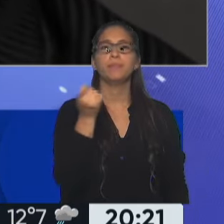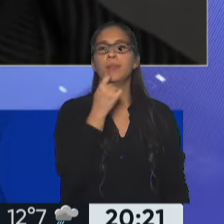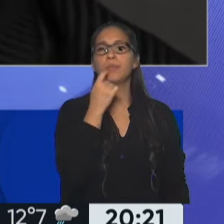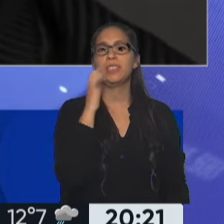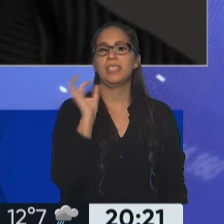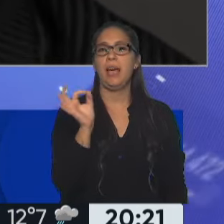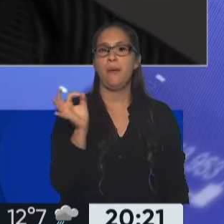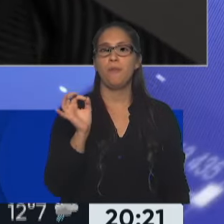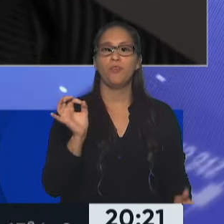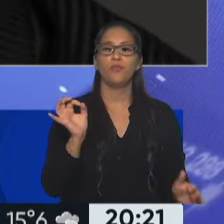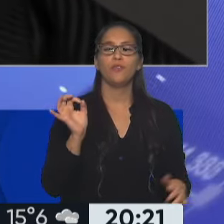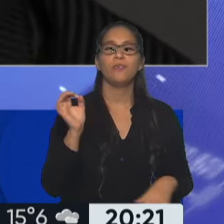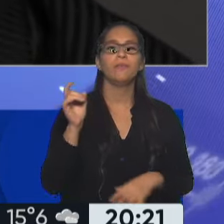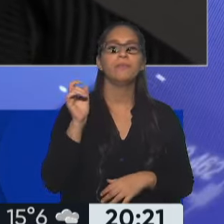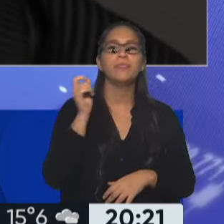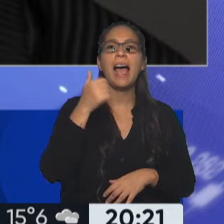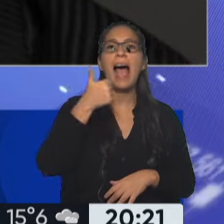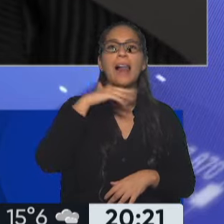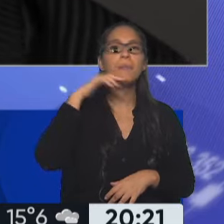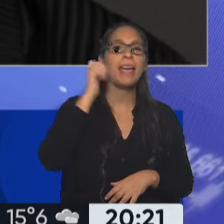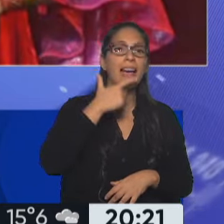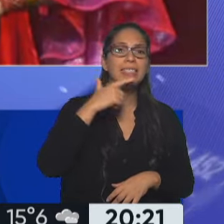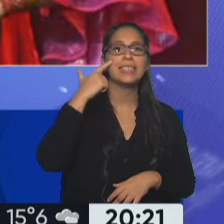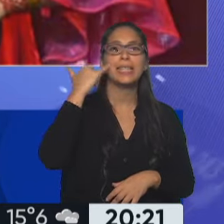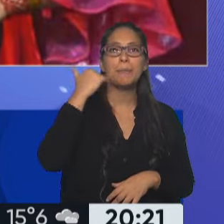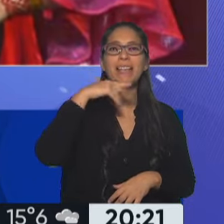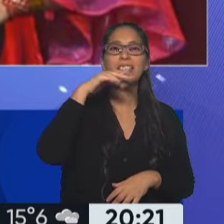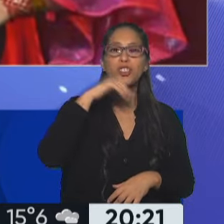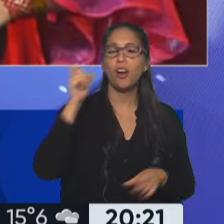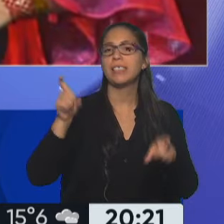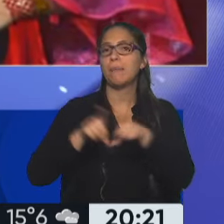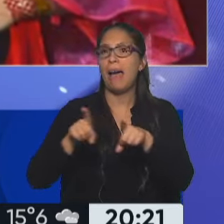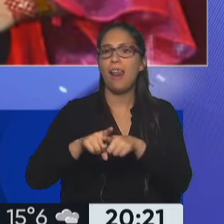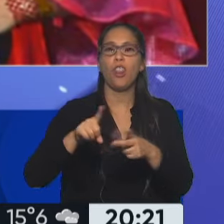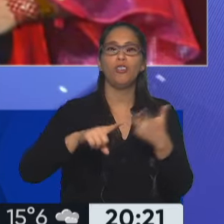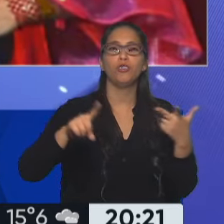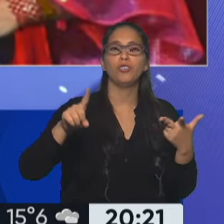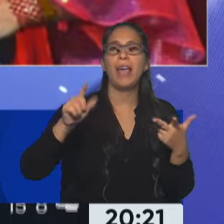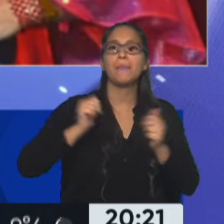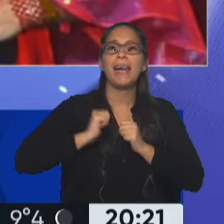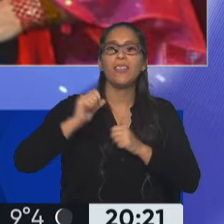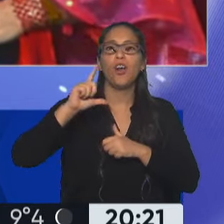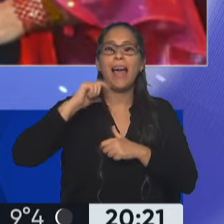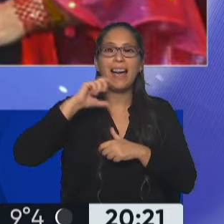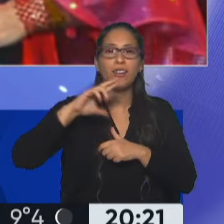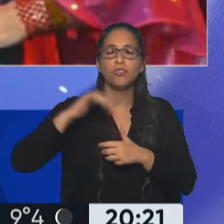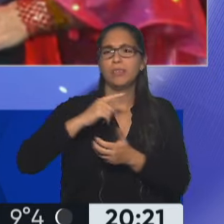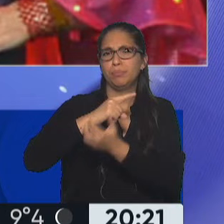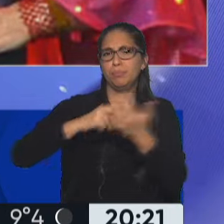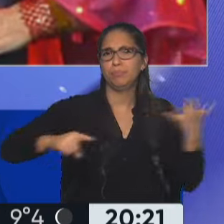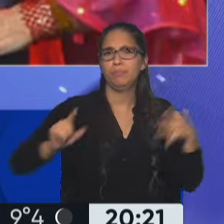sabemos, Esperando la Carroza, Almejas y Mejillones, Hermanos también. Y seguramente van a estar recorriendo los